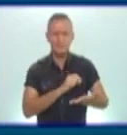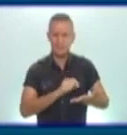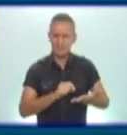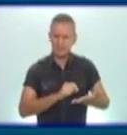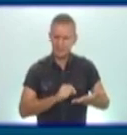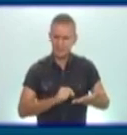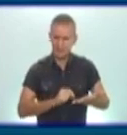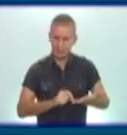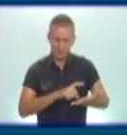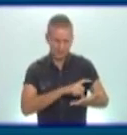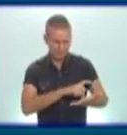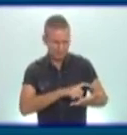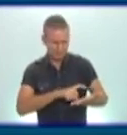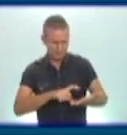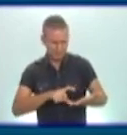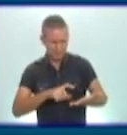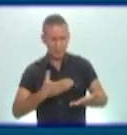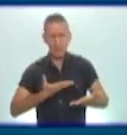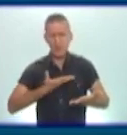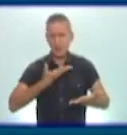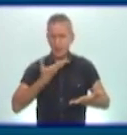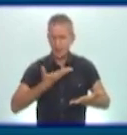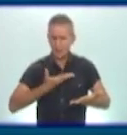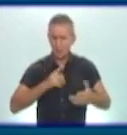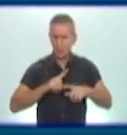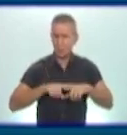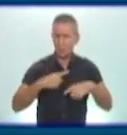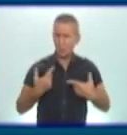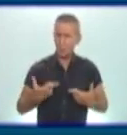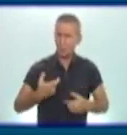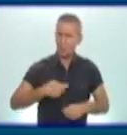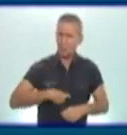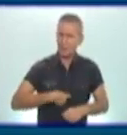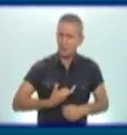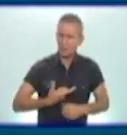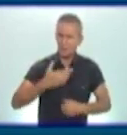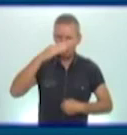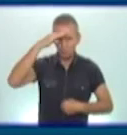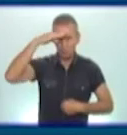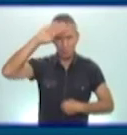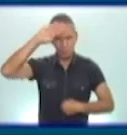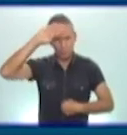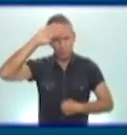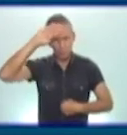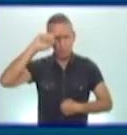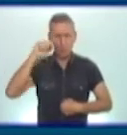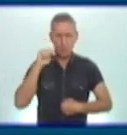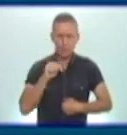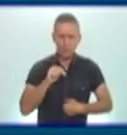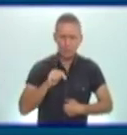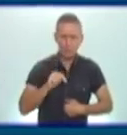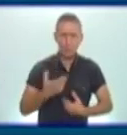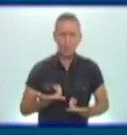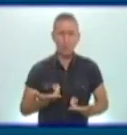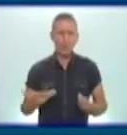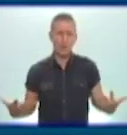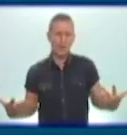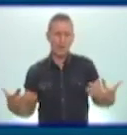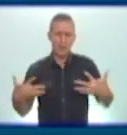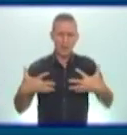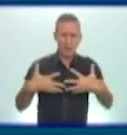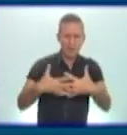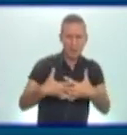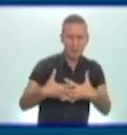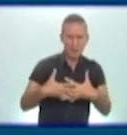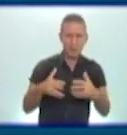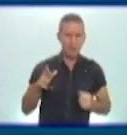Escribe un texto donde argumentes por qué la cultura cubana es el producto de una mezcla. Vamos